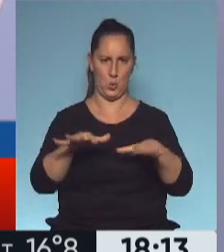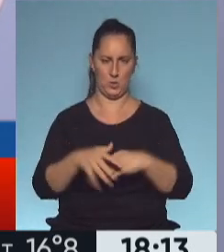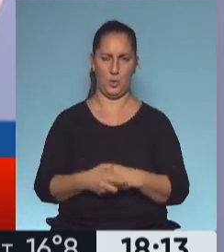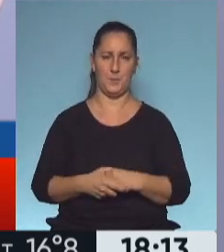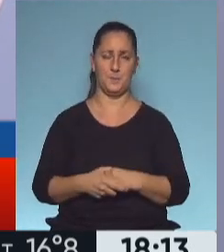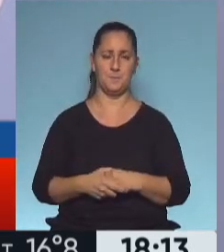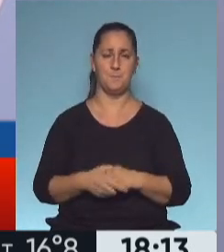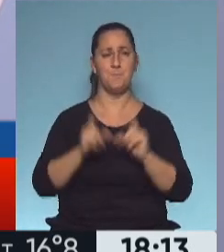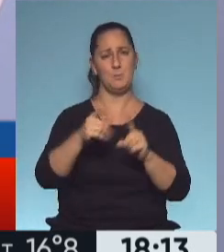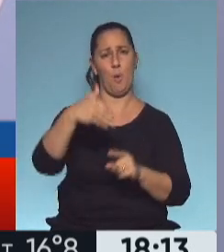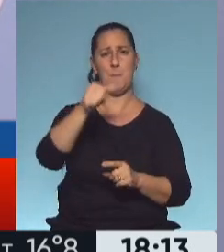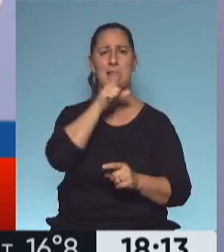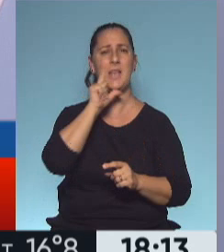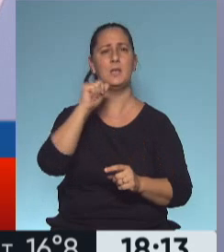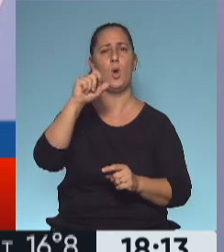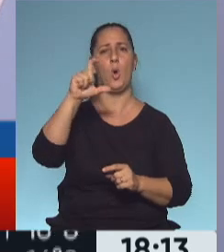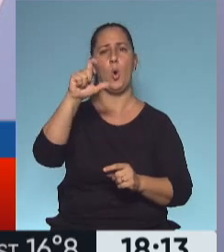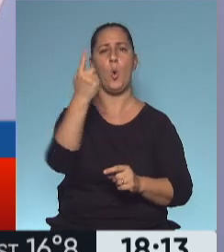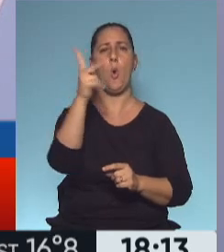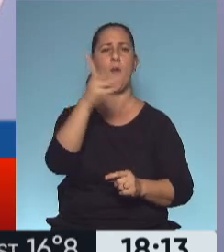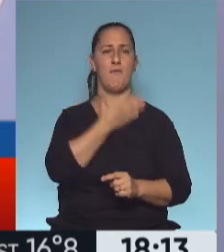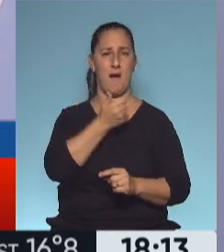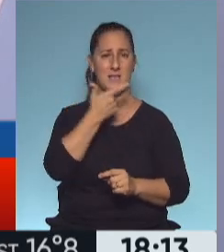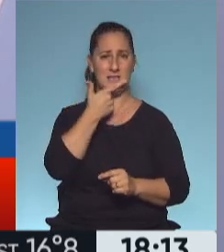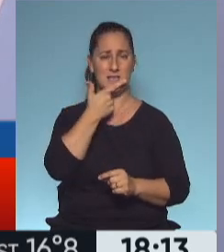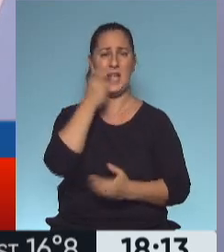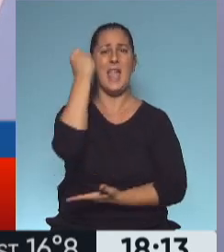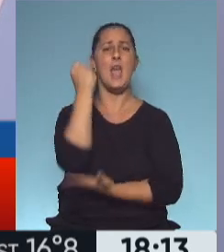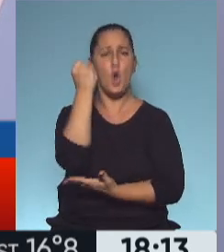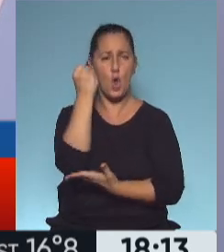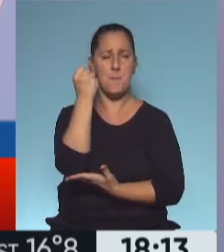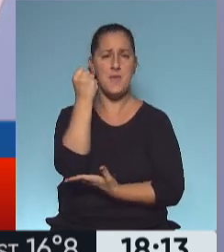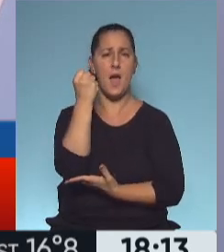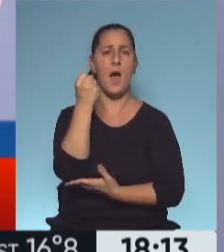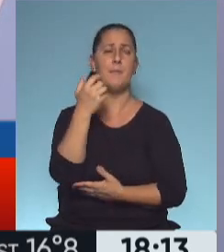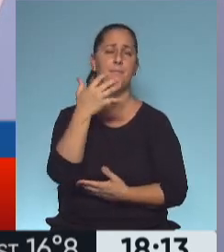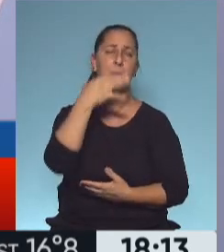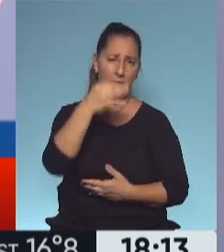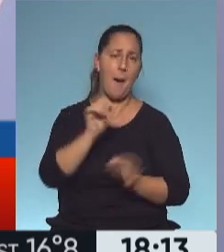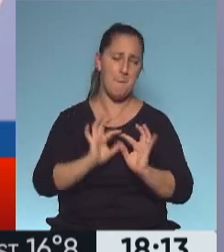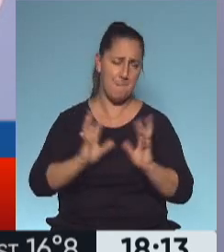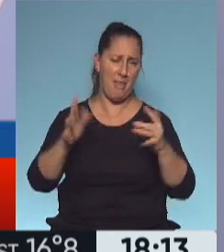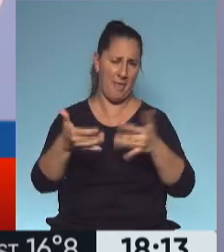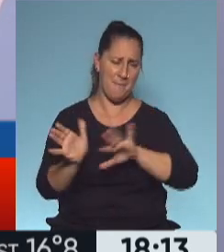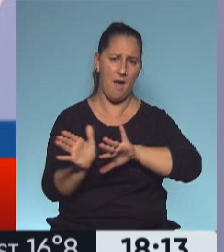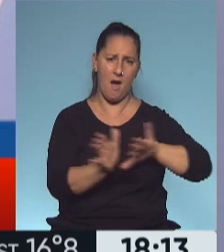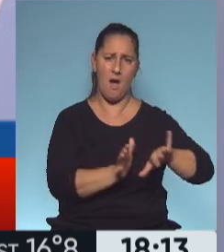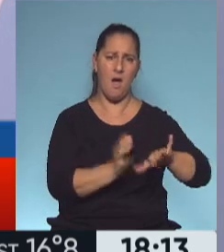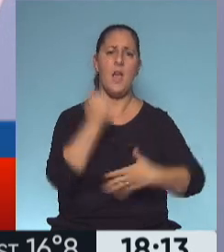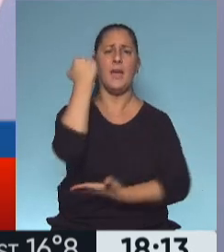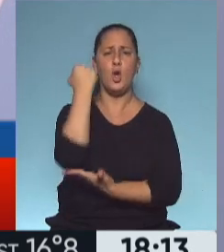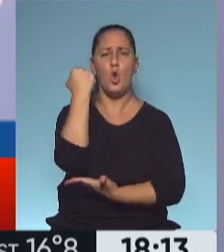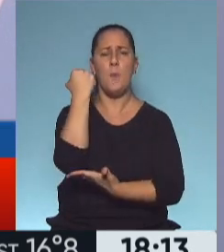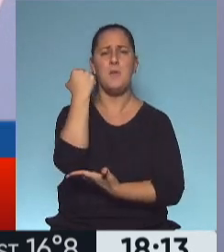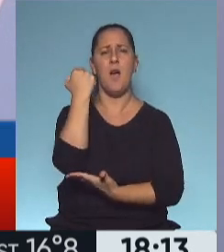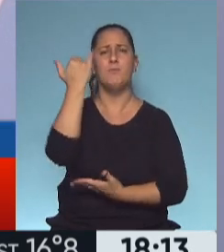Como explicaba Matías Culfas, la economía efectivamente, a pesar de la pandemia, ha venido